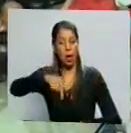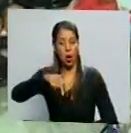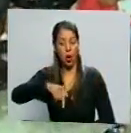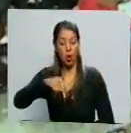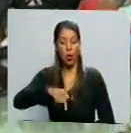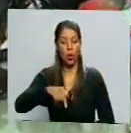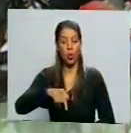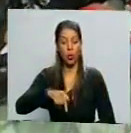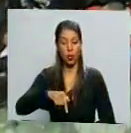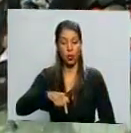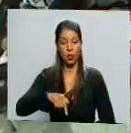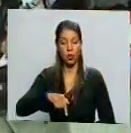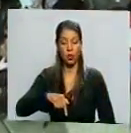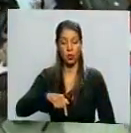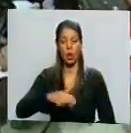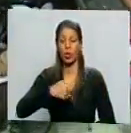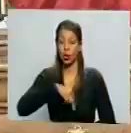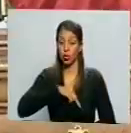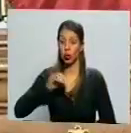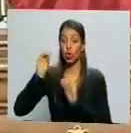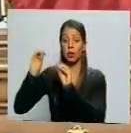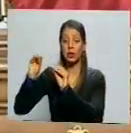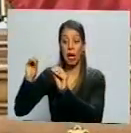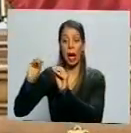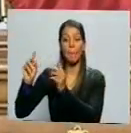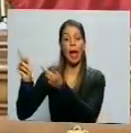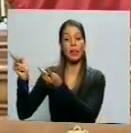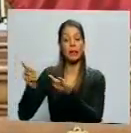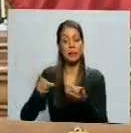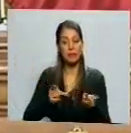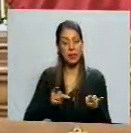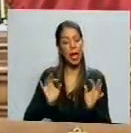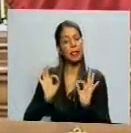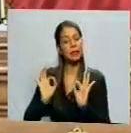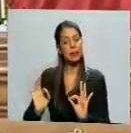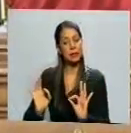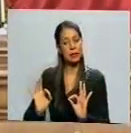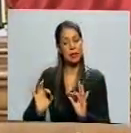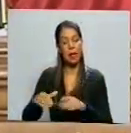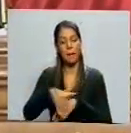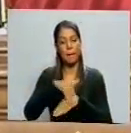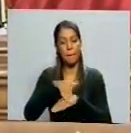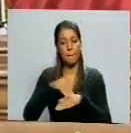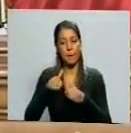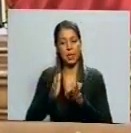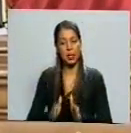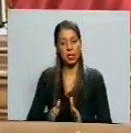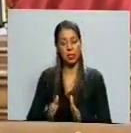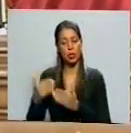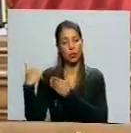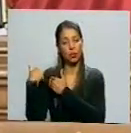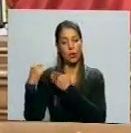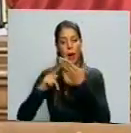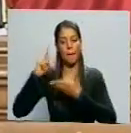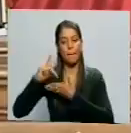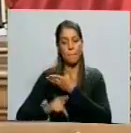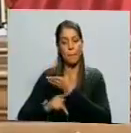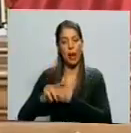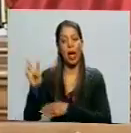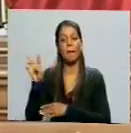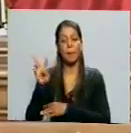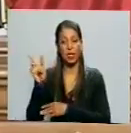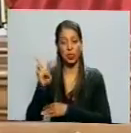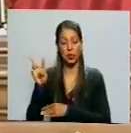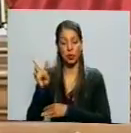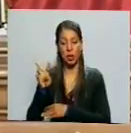del día ha sido invitado especialmente el ministro y vicepresidente sectorial de Planificación de la República Bolivariana